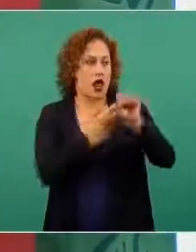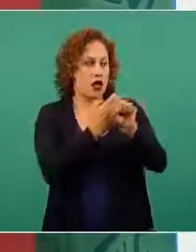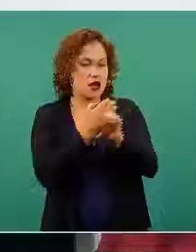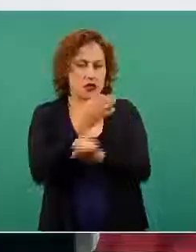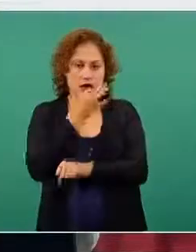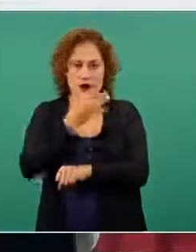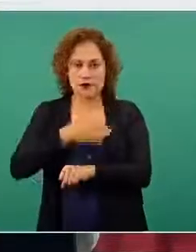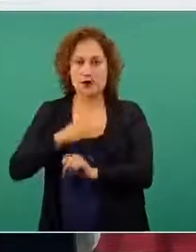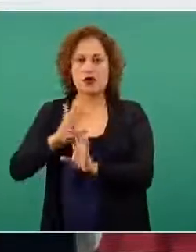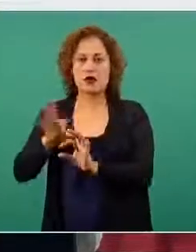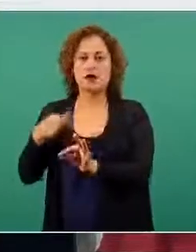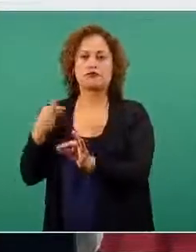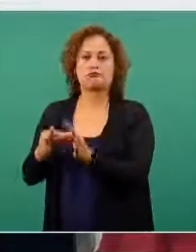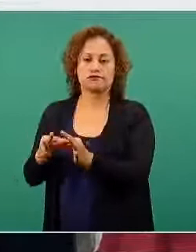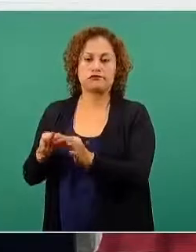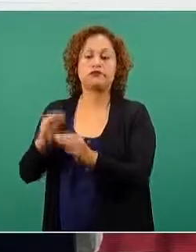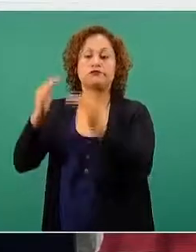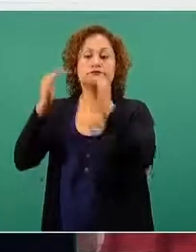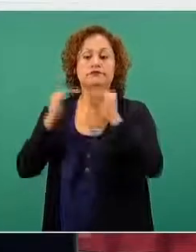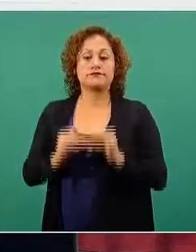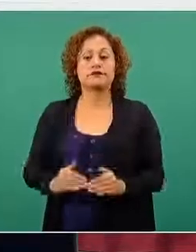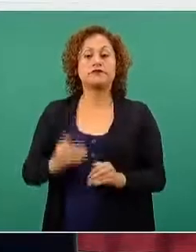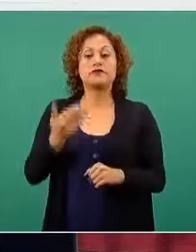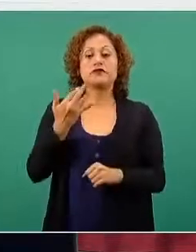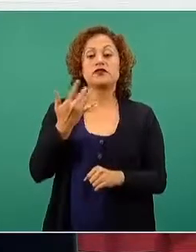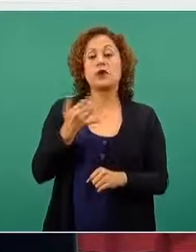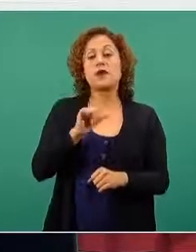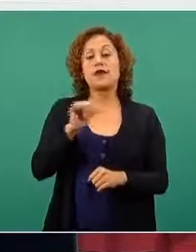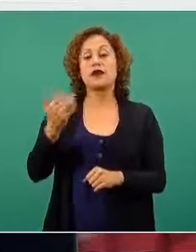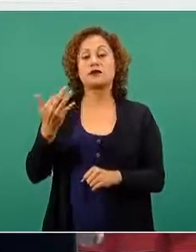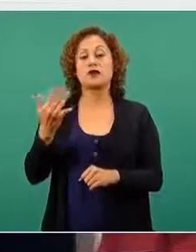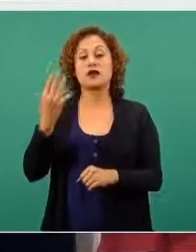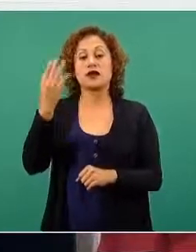vacunaron. Y personas de 50 a 59,